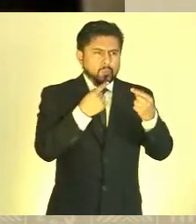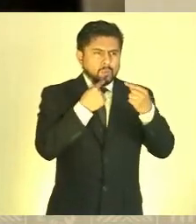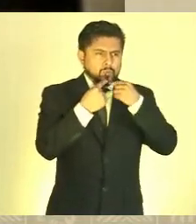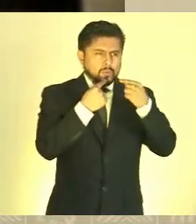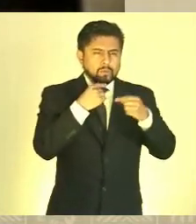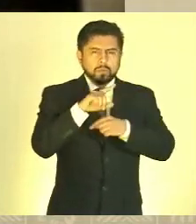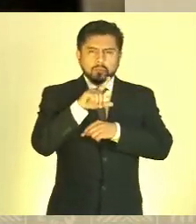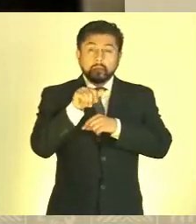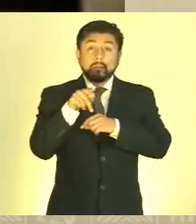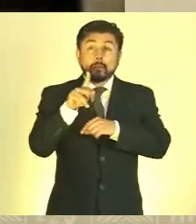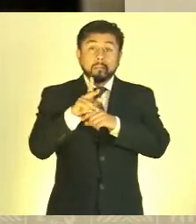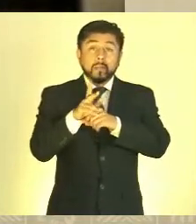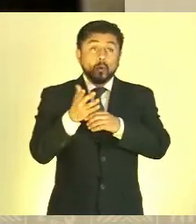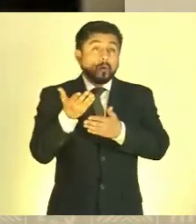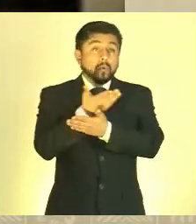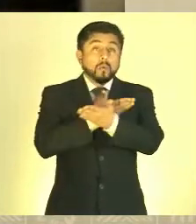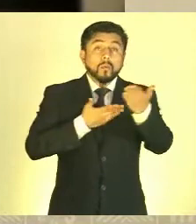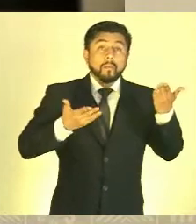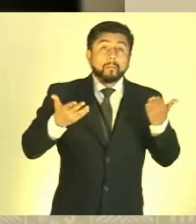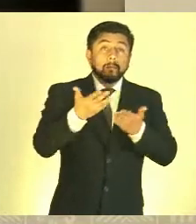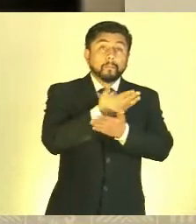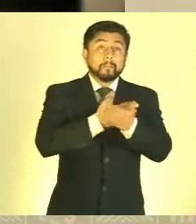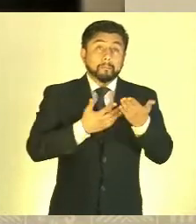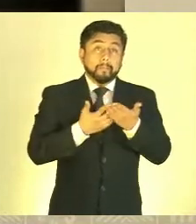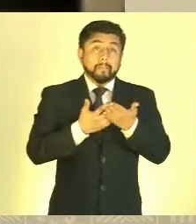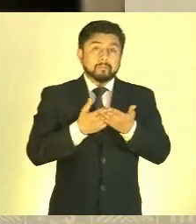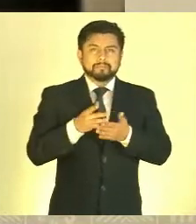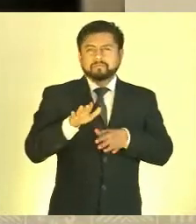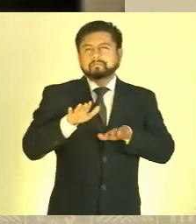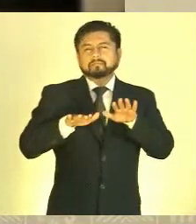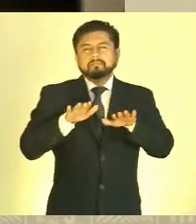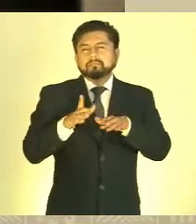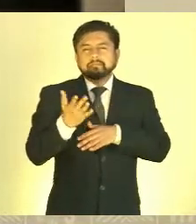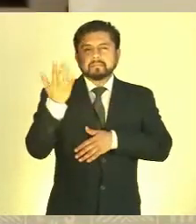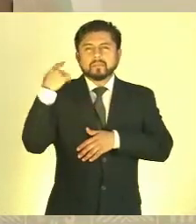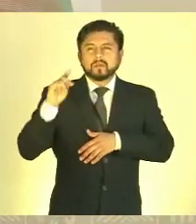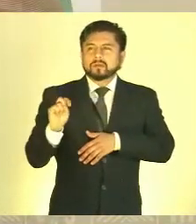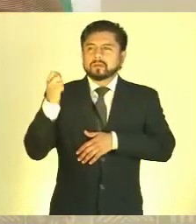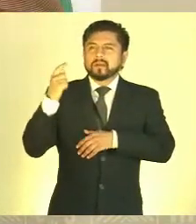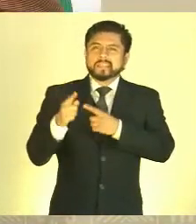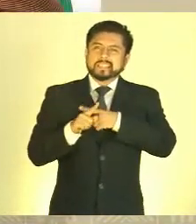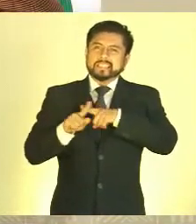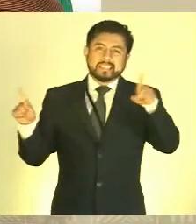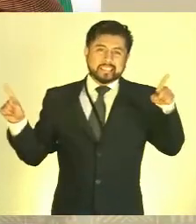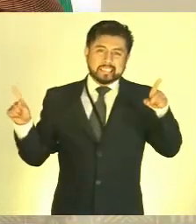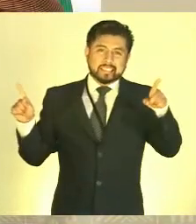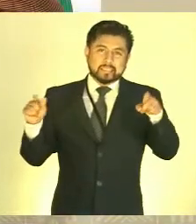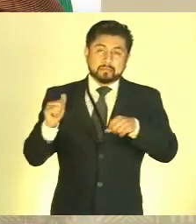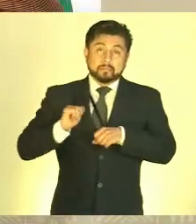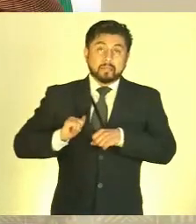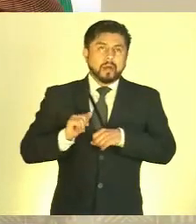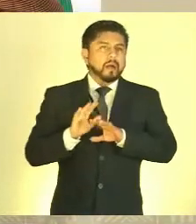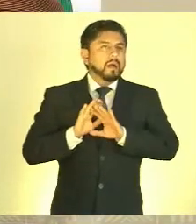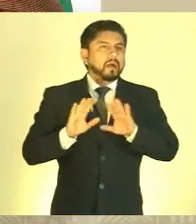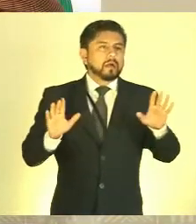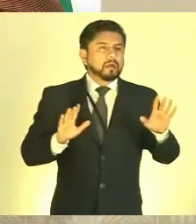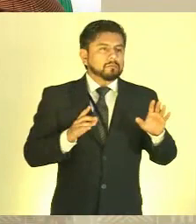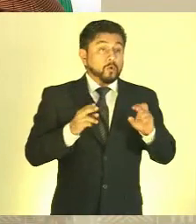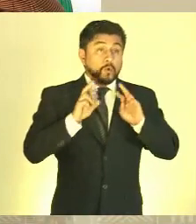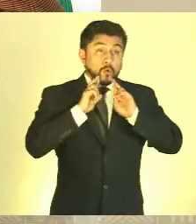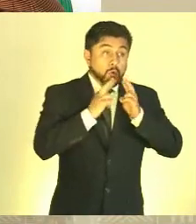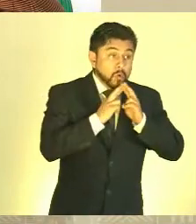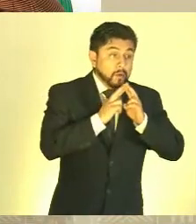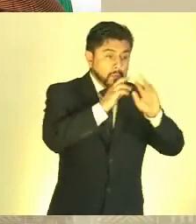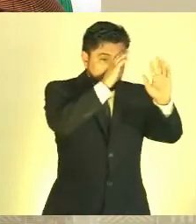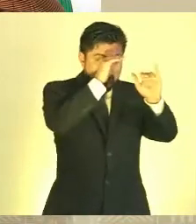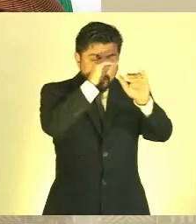nuevas maneras de interpretar viejos datos experimentales, la verdad cambia. Ocurrió en la ciencia